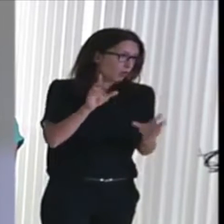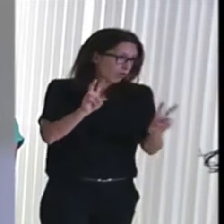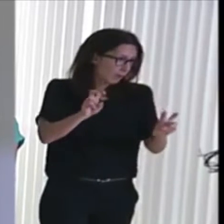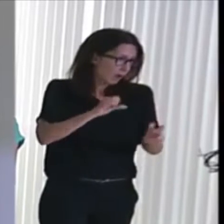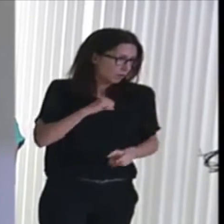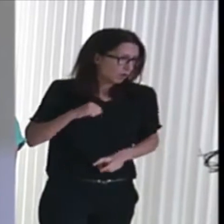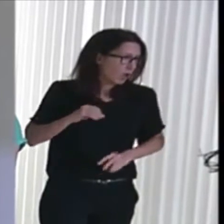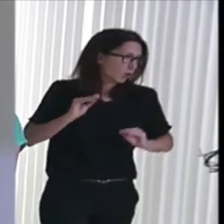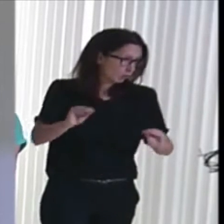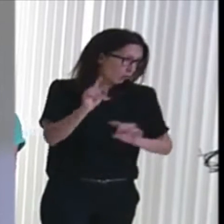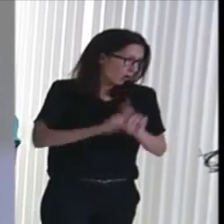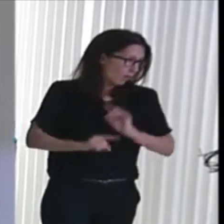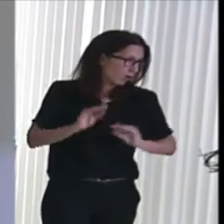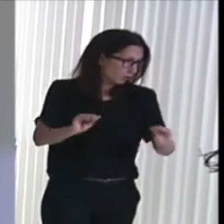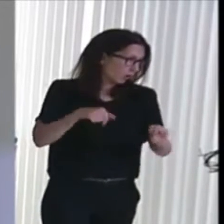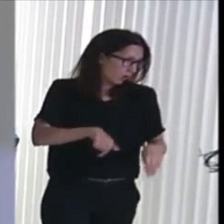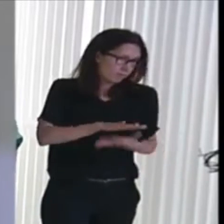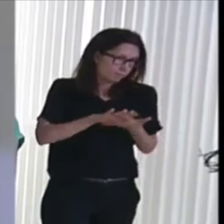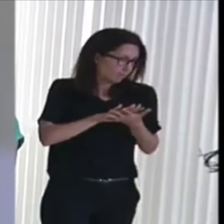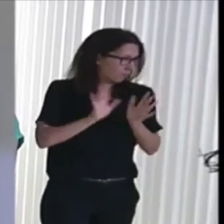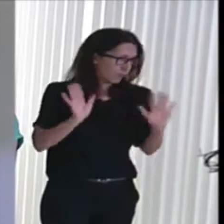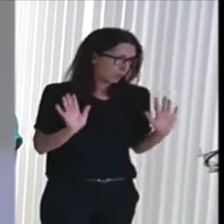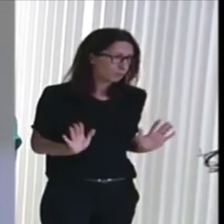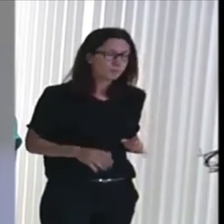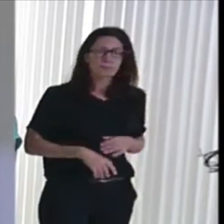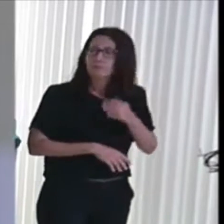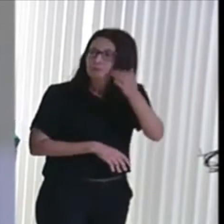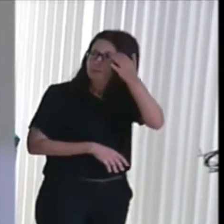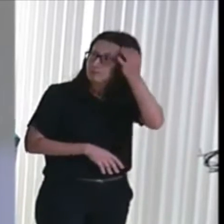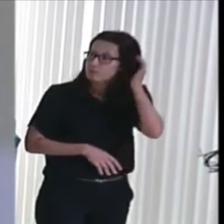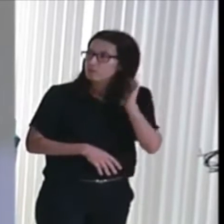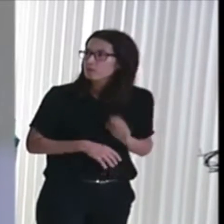que ya no vienen al caso. Bueno, ella